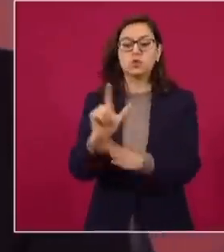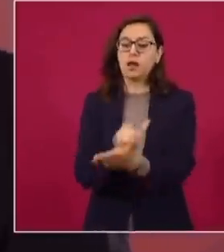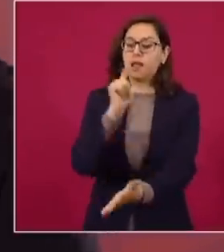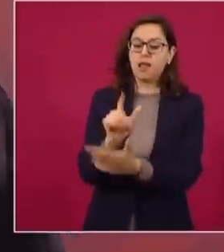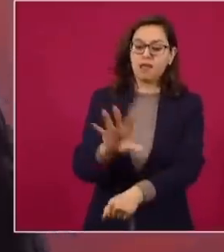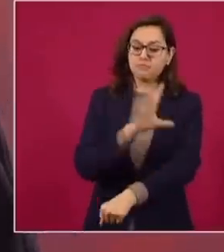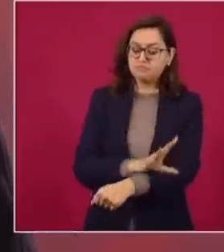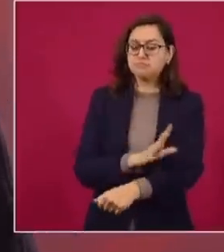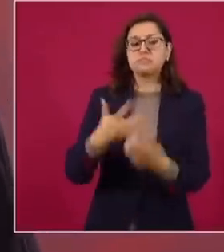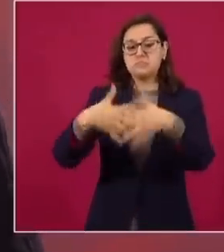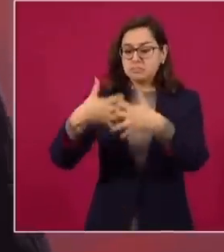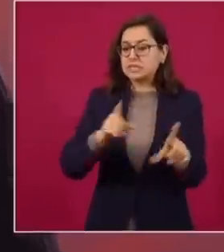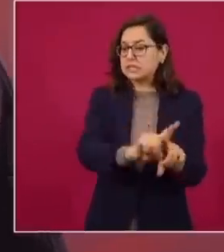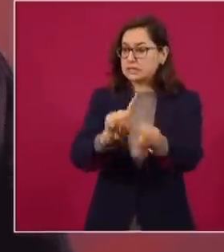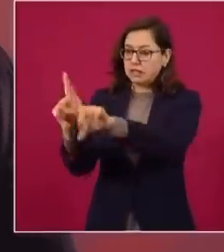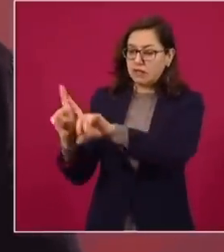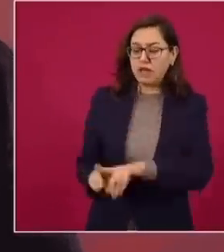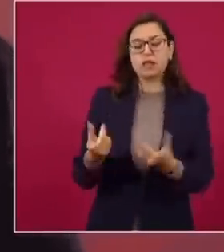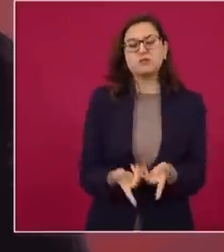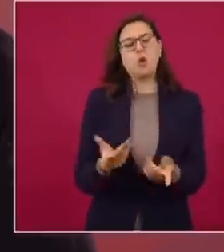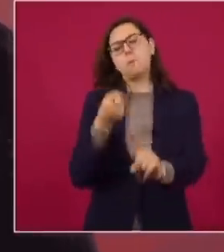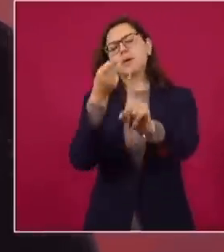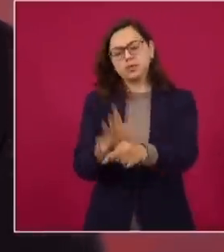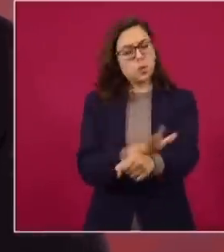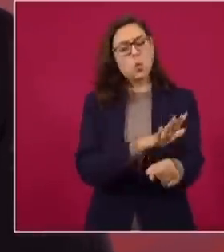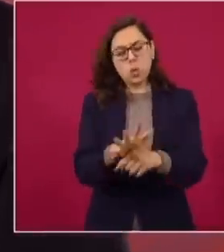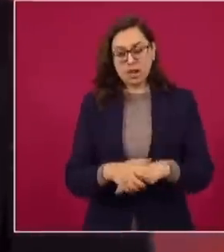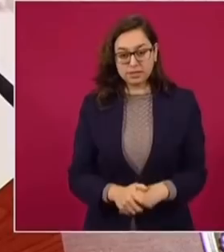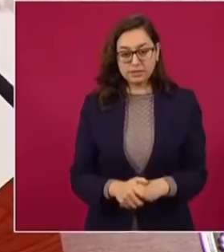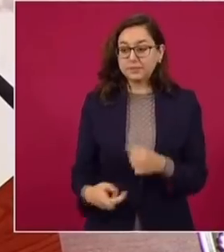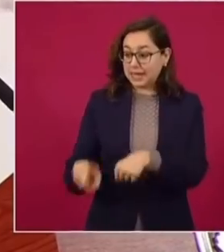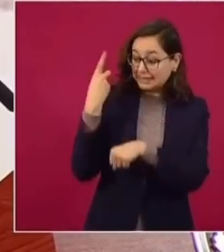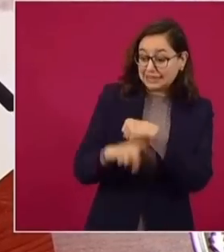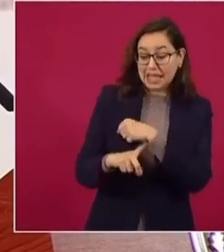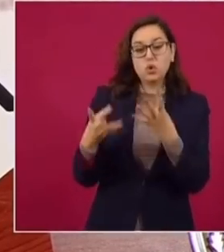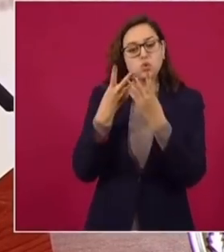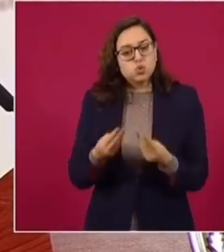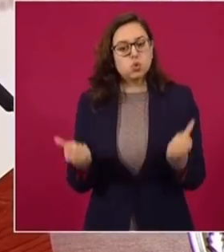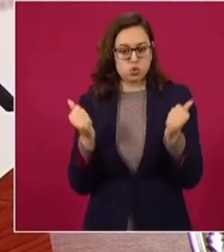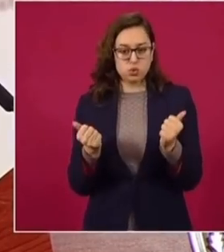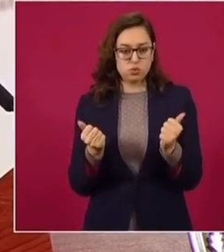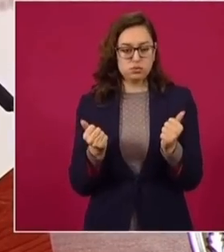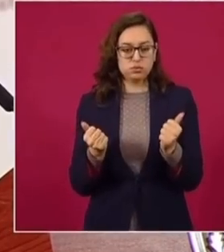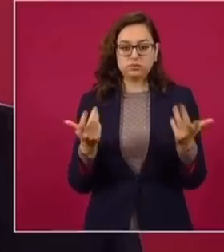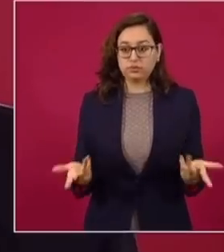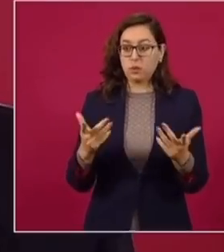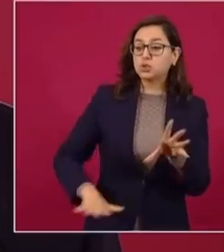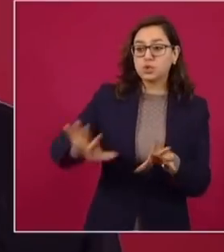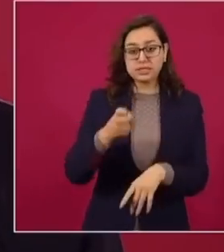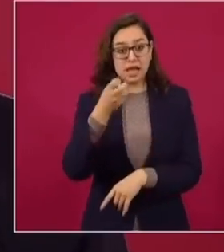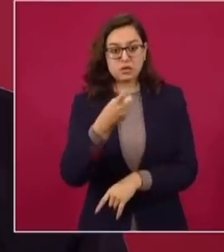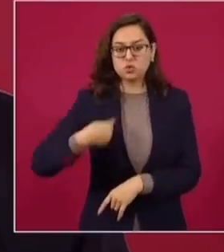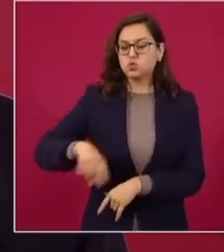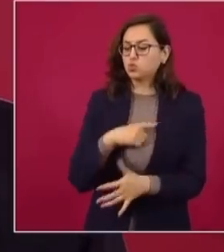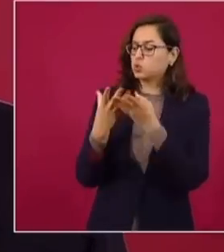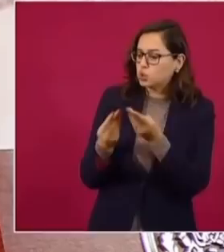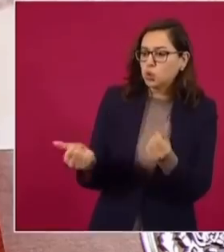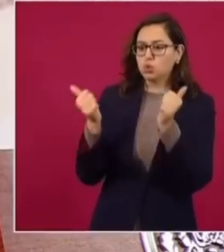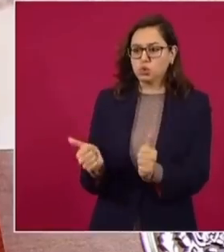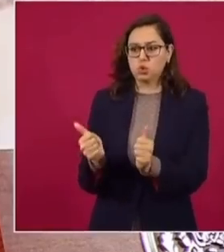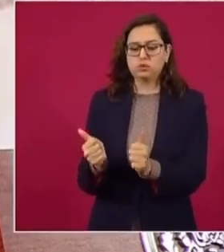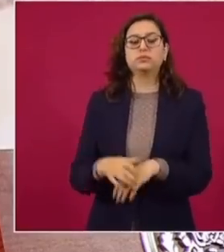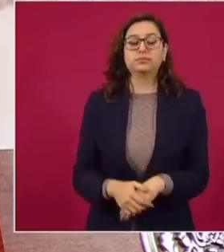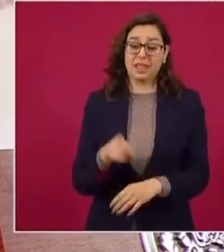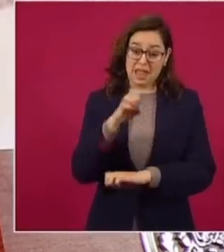a la industria eléctrica es buscar reparar un daño que se le causó a la nación. Y hay complicidad